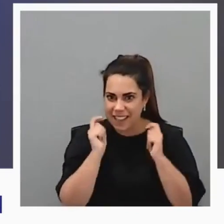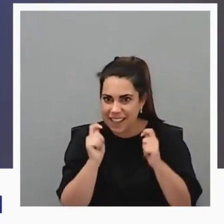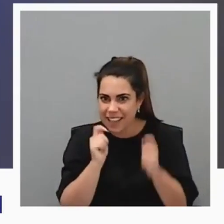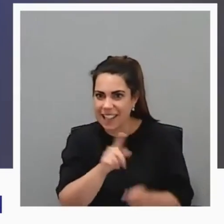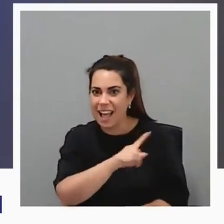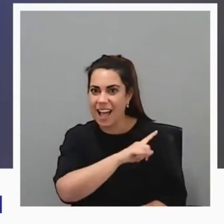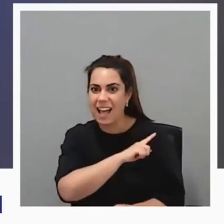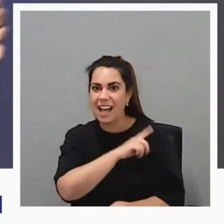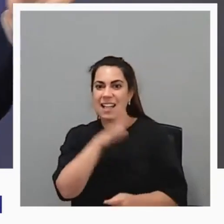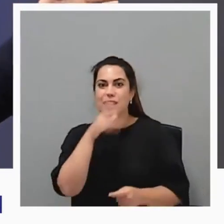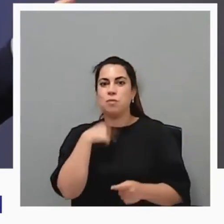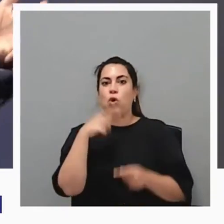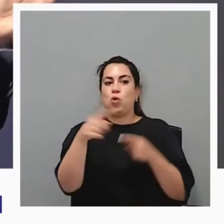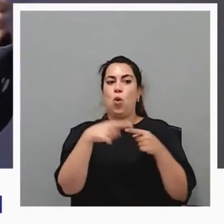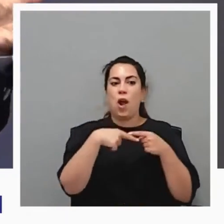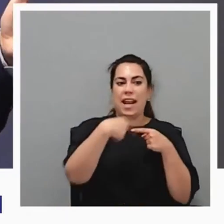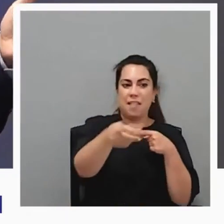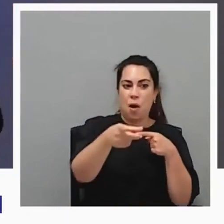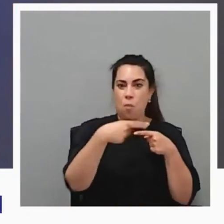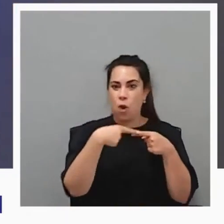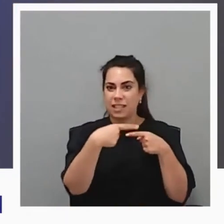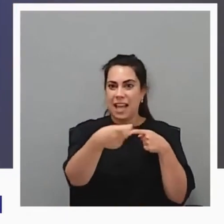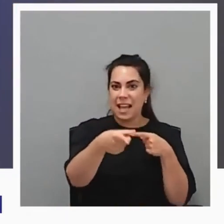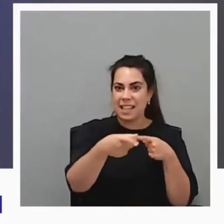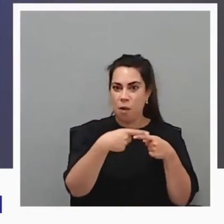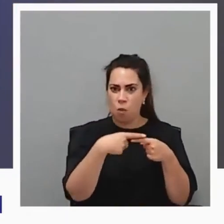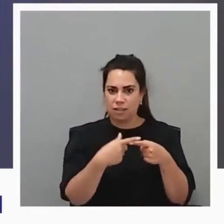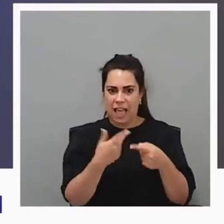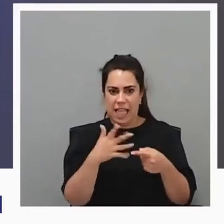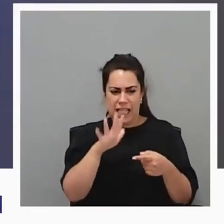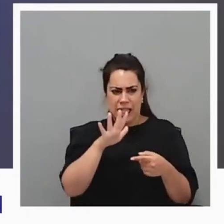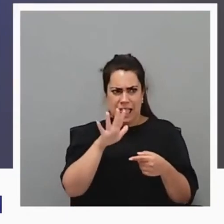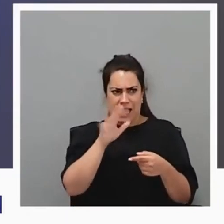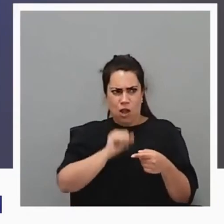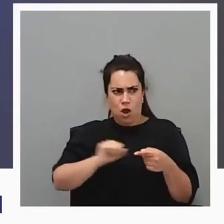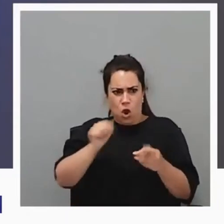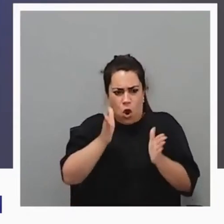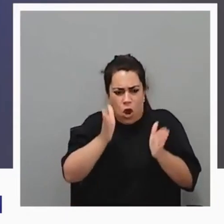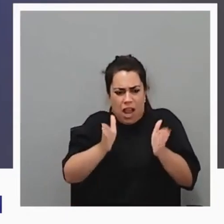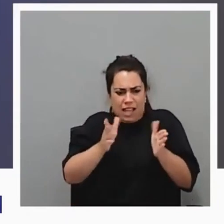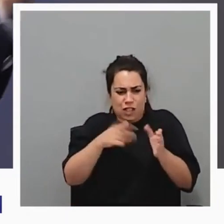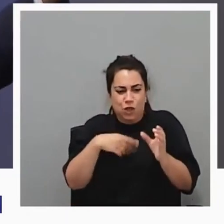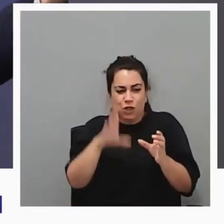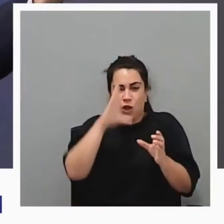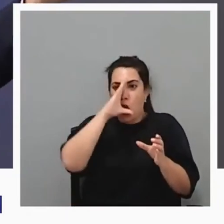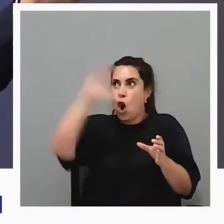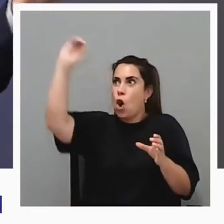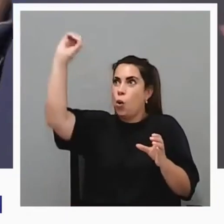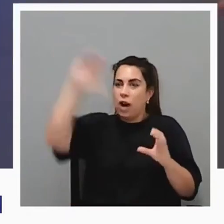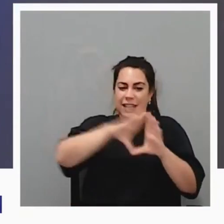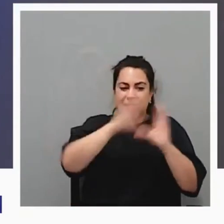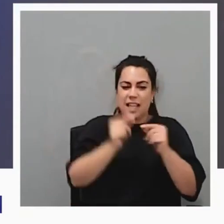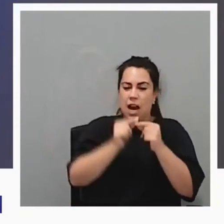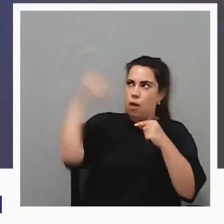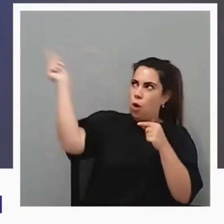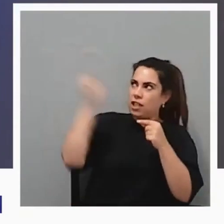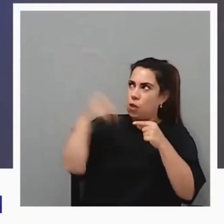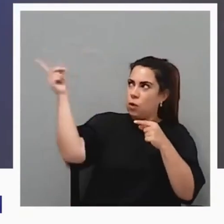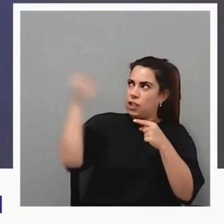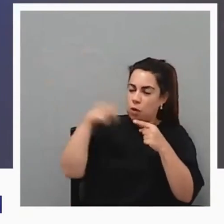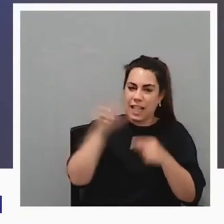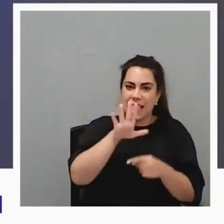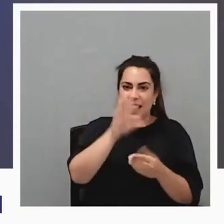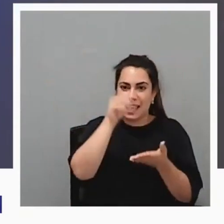ida y vuelta en los últimos 5 años, creo, la distancia de la Tierra a la Luna. Entonces, no sé cuántas millas son. Bueno, me hago una idea.